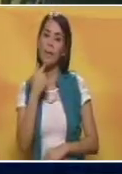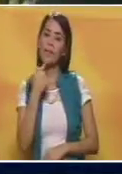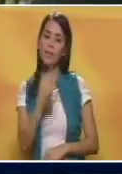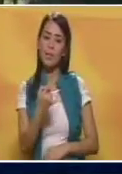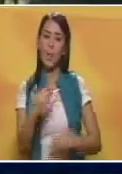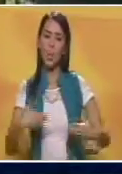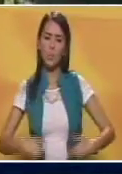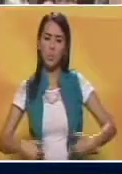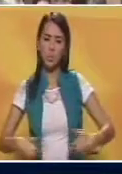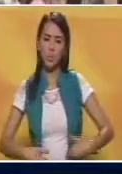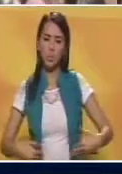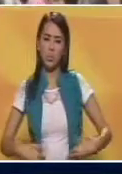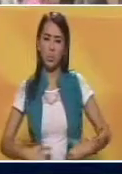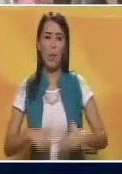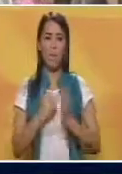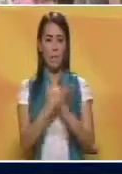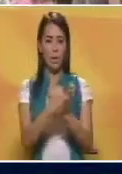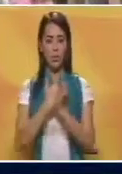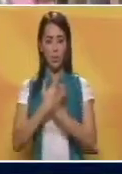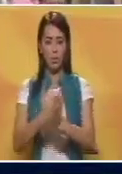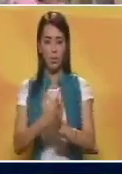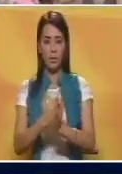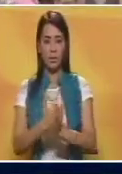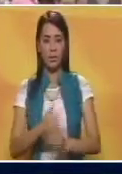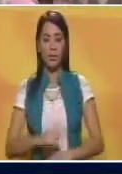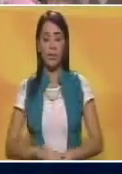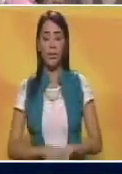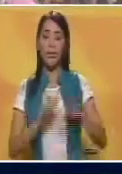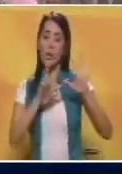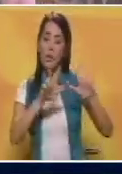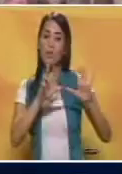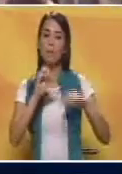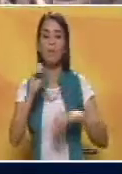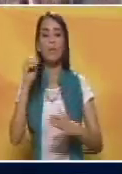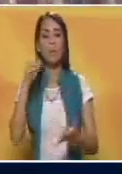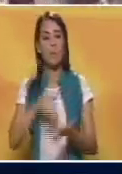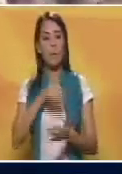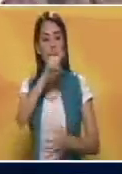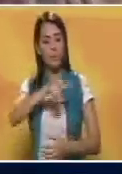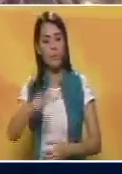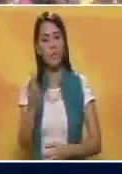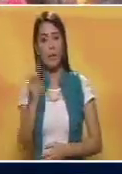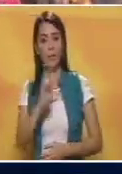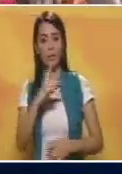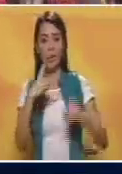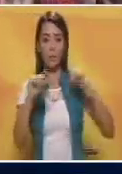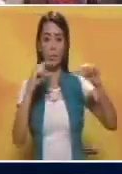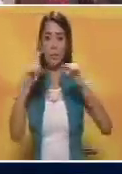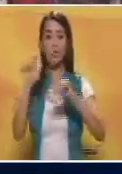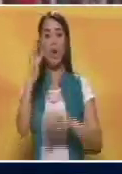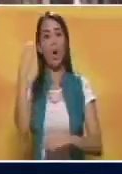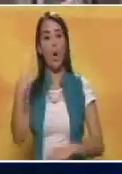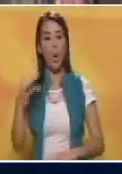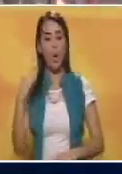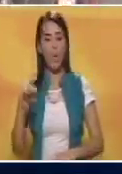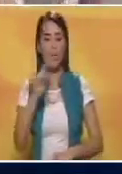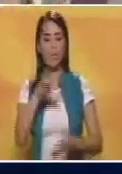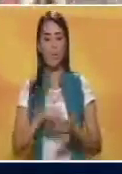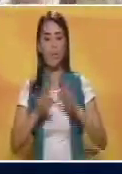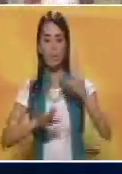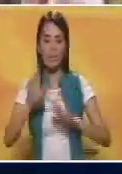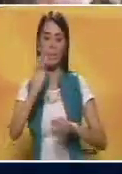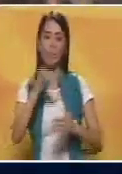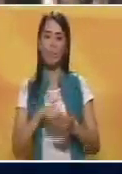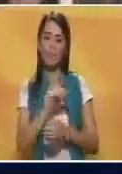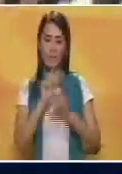desarrollando esfuerzos para ayudar a más de 900 mil venezolanos que se han desplazado a colombia entre 2015